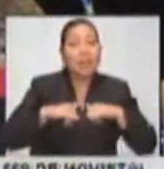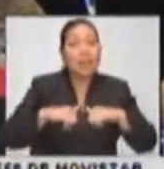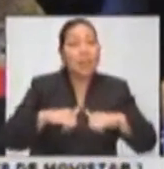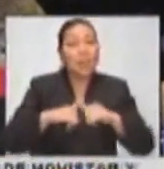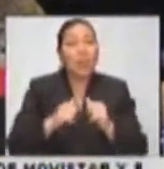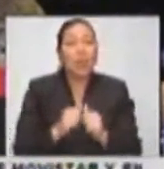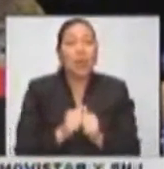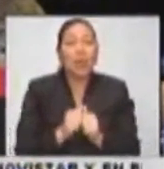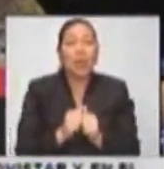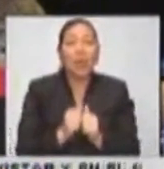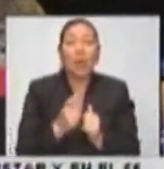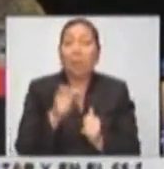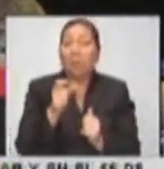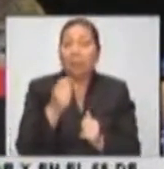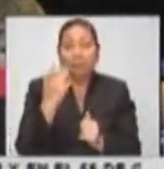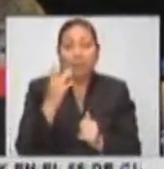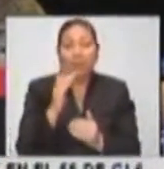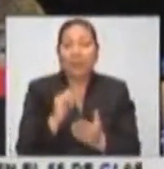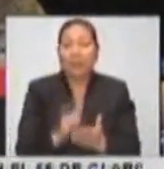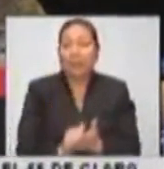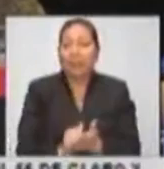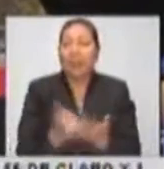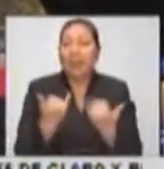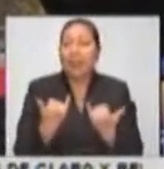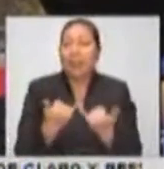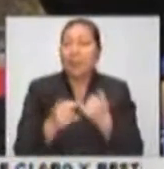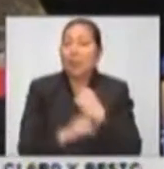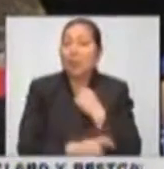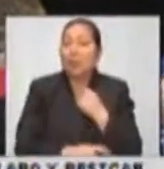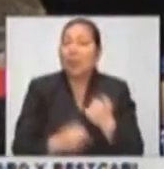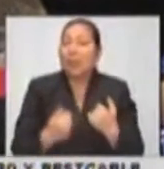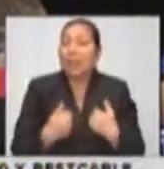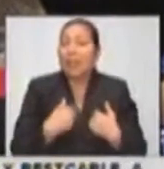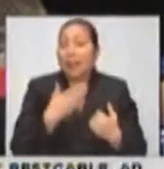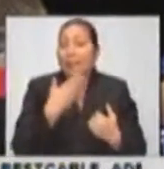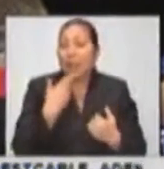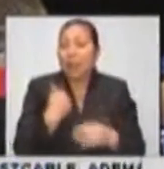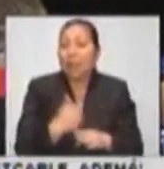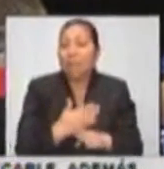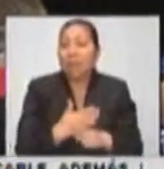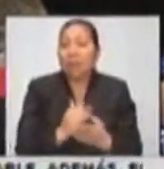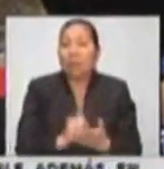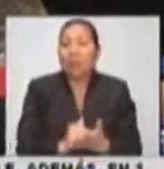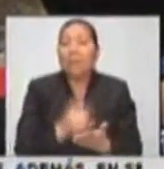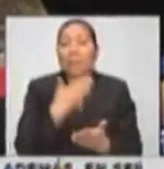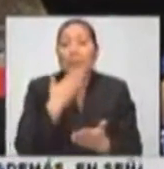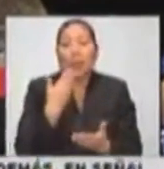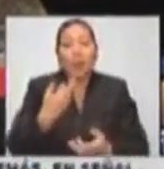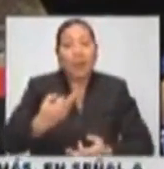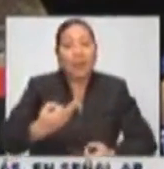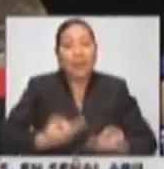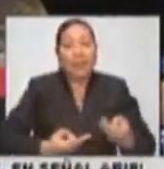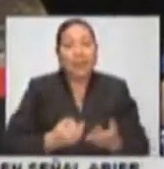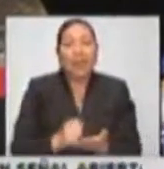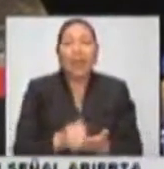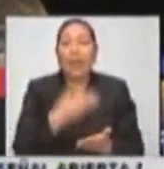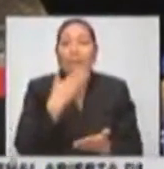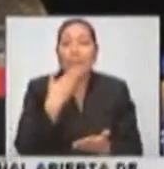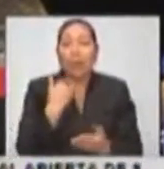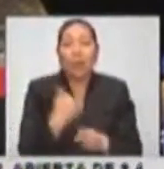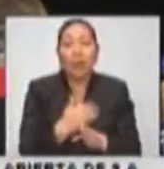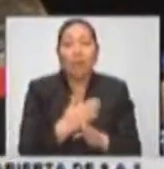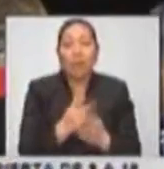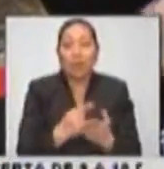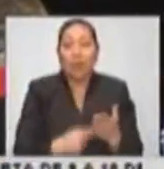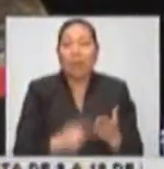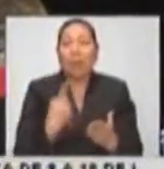con pares y con expertos de estos países que tienen las mejores metodologías, las mejores estadísticas, las mejores